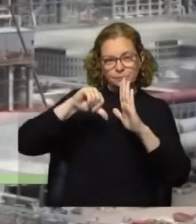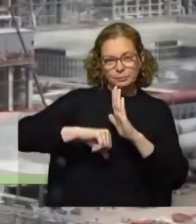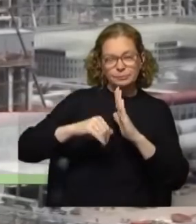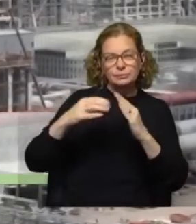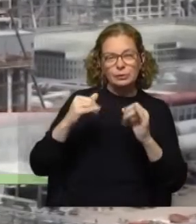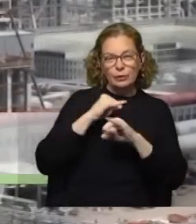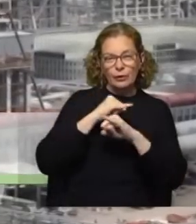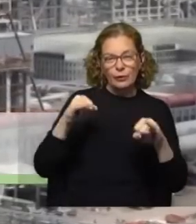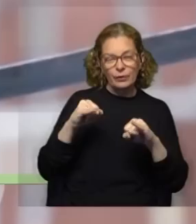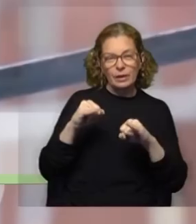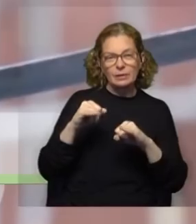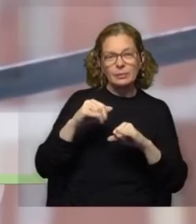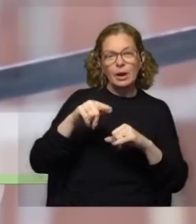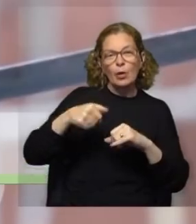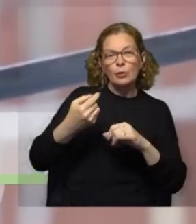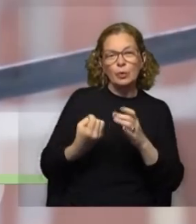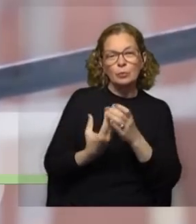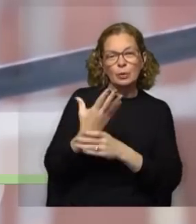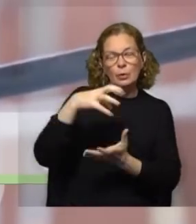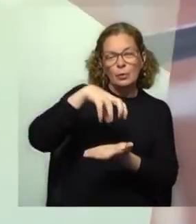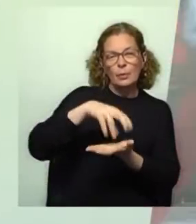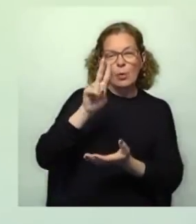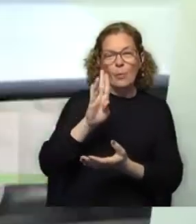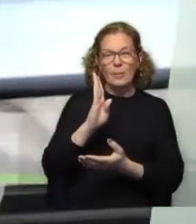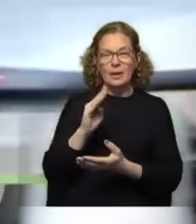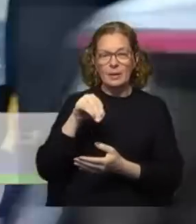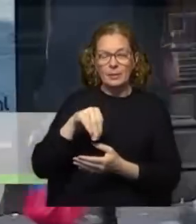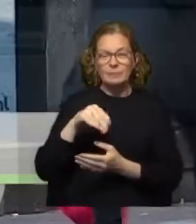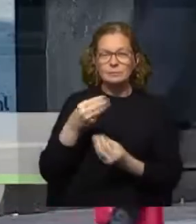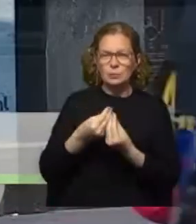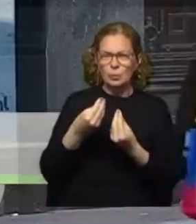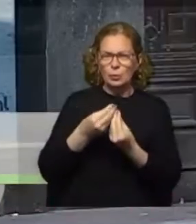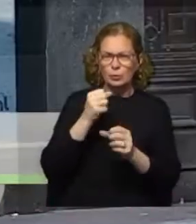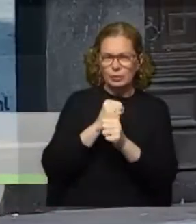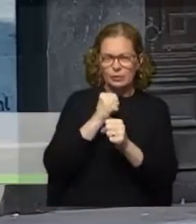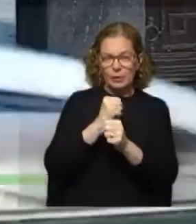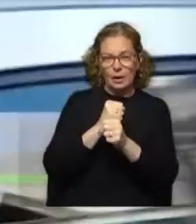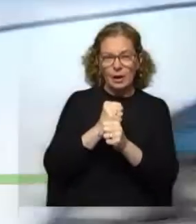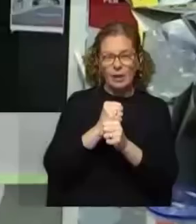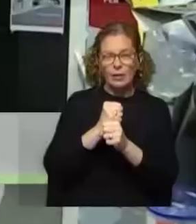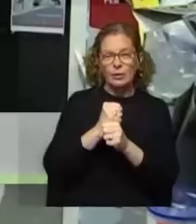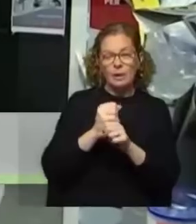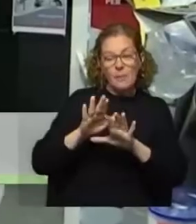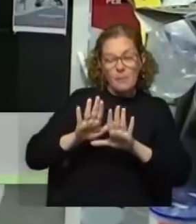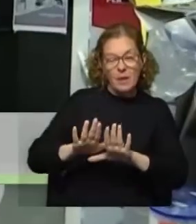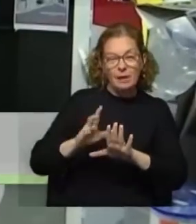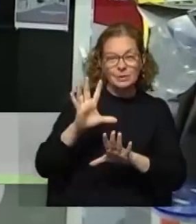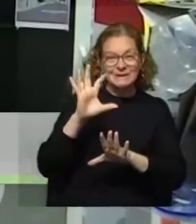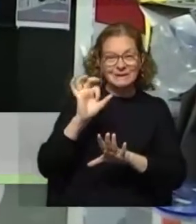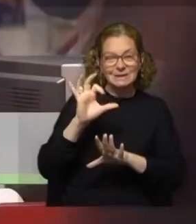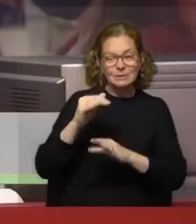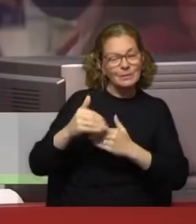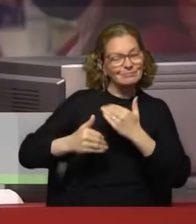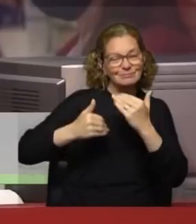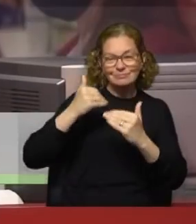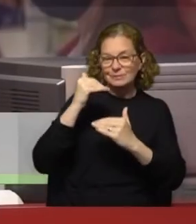cuando culminan las obras para la nueva planta de celulosa de upm la cantidad de trabajadores y trabajadoras en el seguro de paro en septiembre se